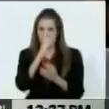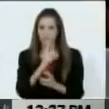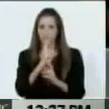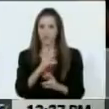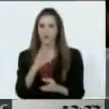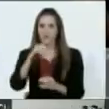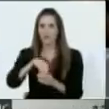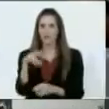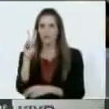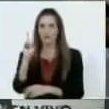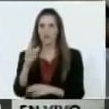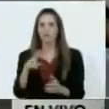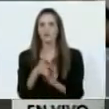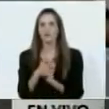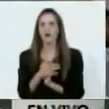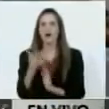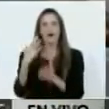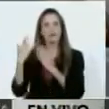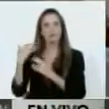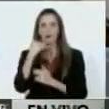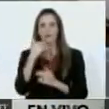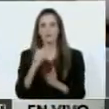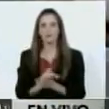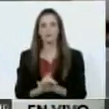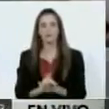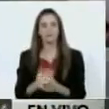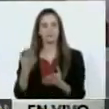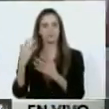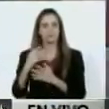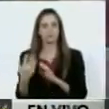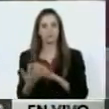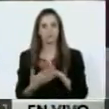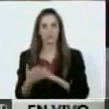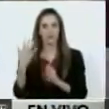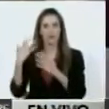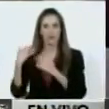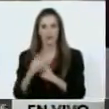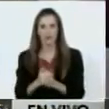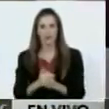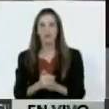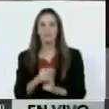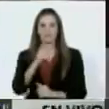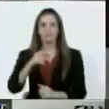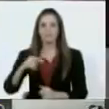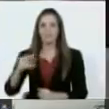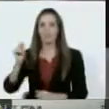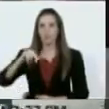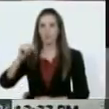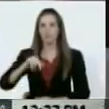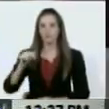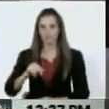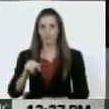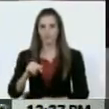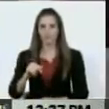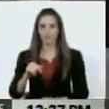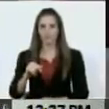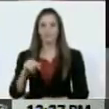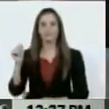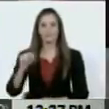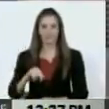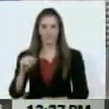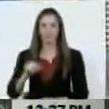lo que ocurrió en Venezuela en el Porteñazo y en el Carupanazo. Son un compañero que